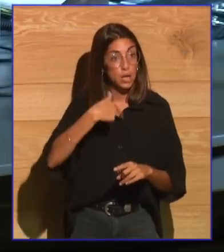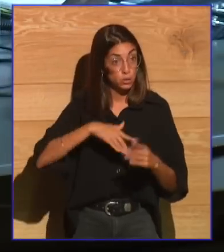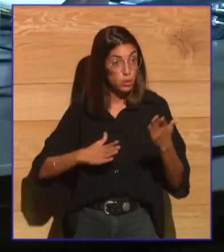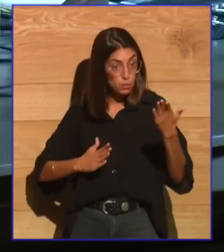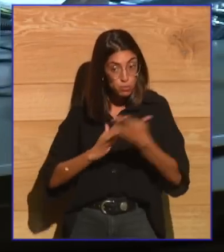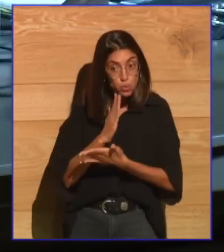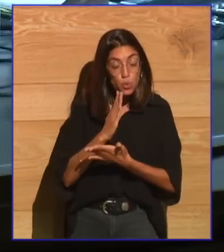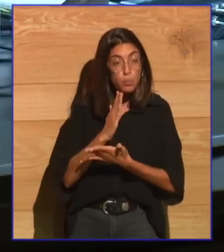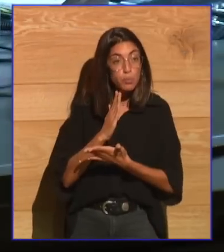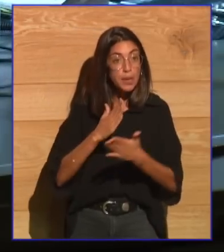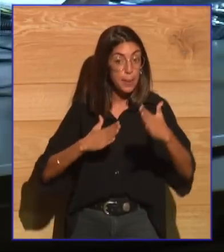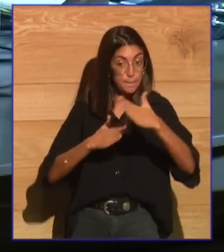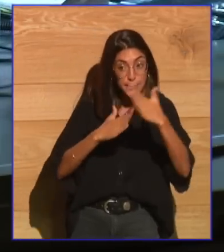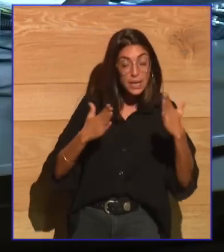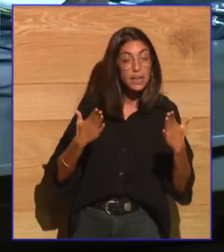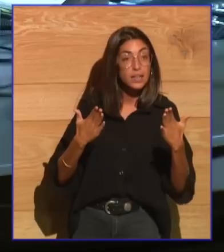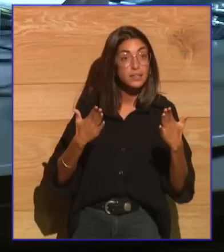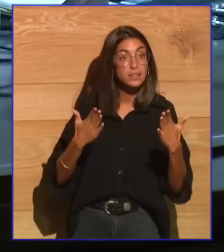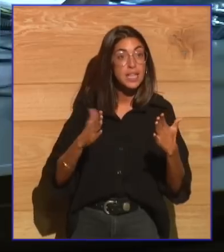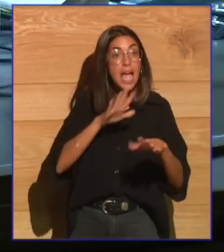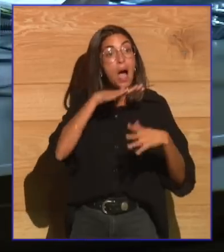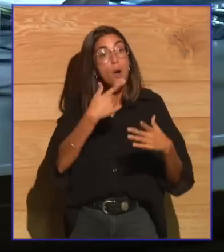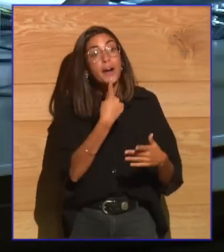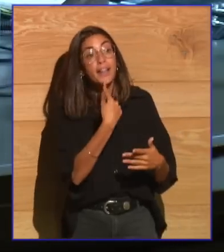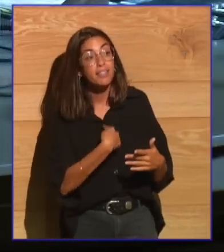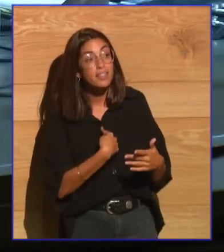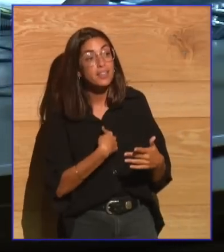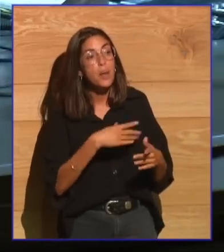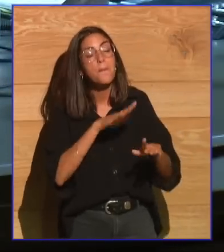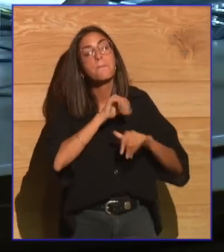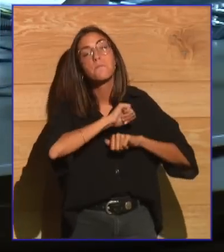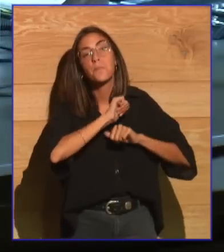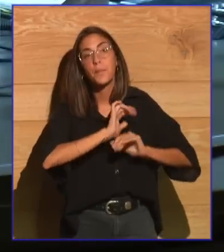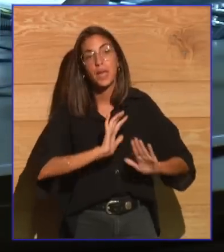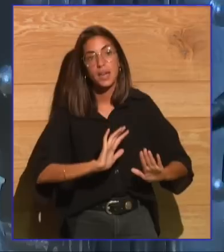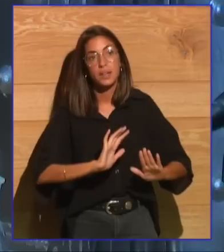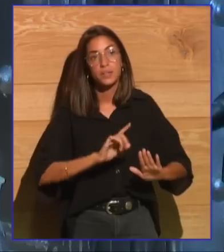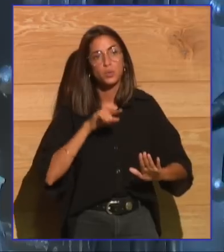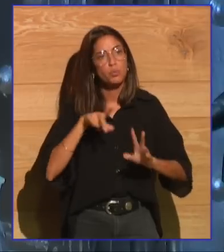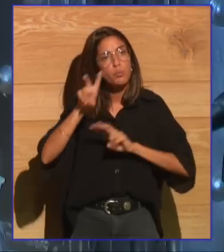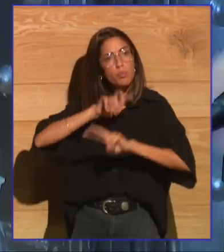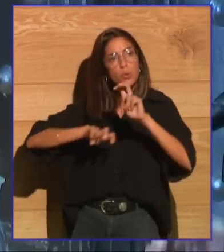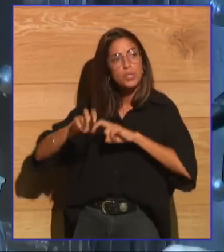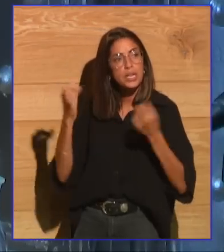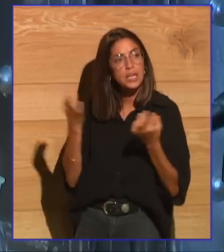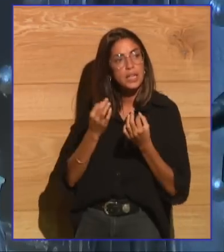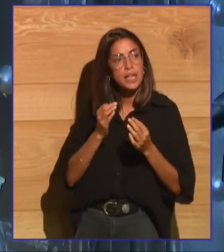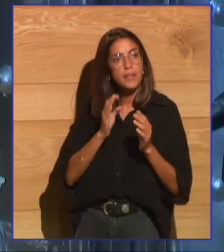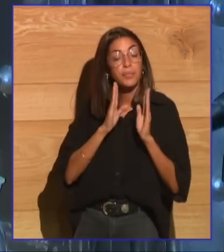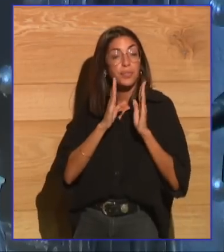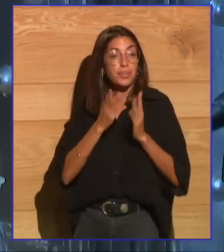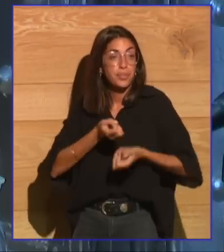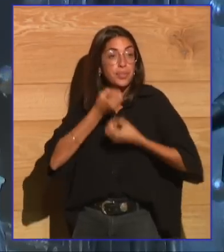para wang porque ahora espera pero que está buscando tienes que algo de una declaración de spielberg